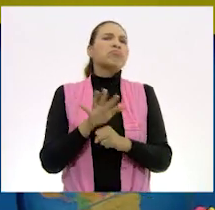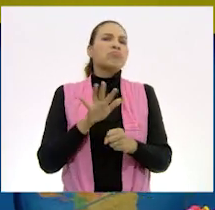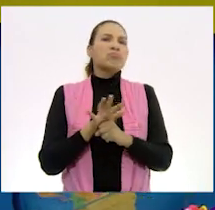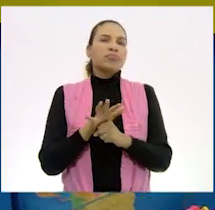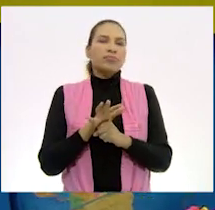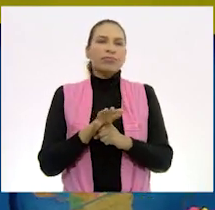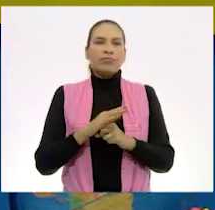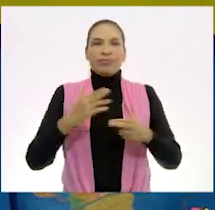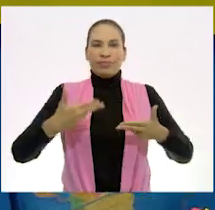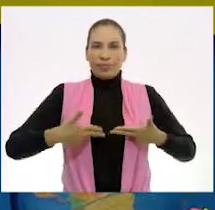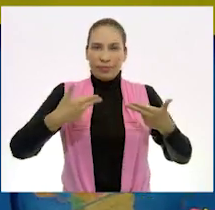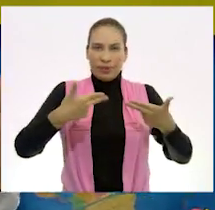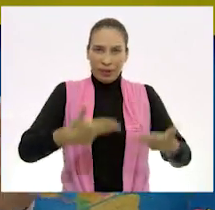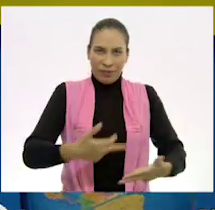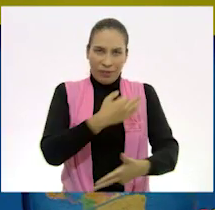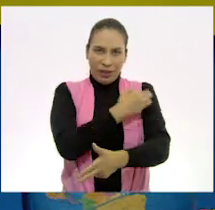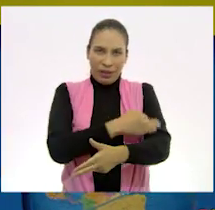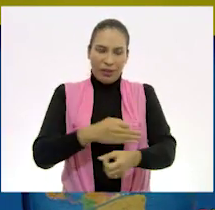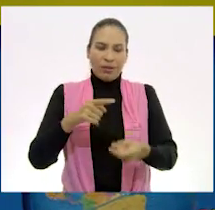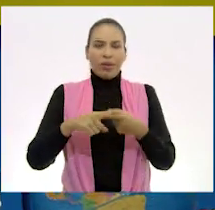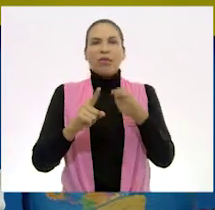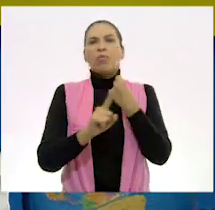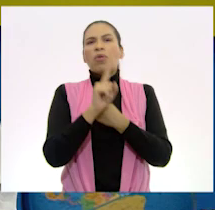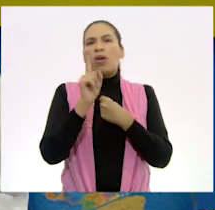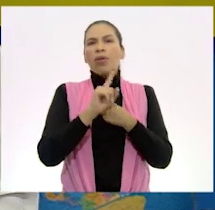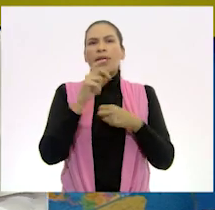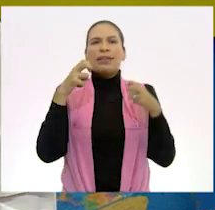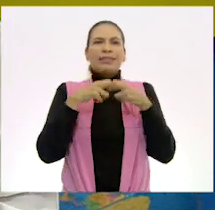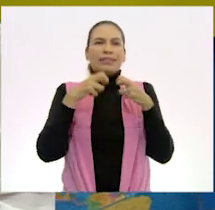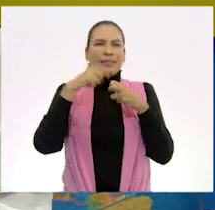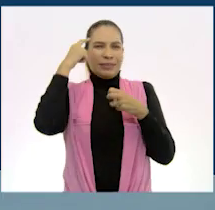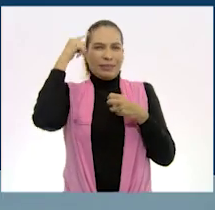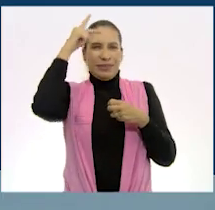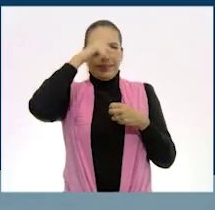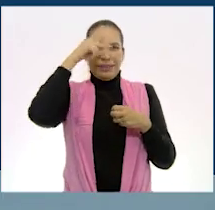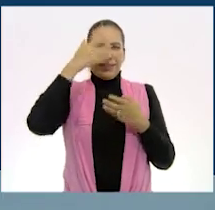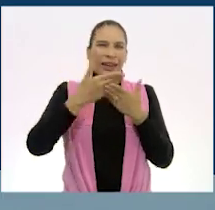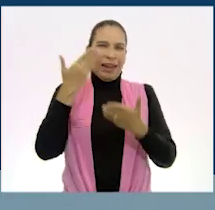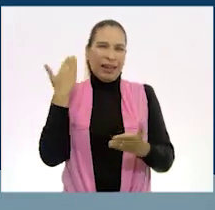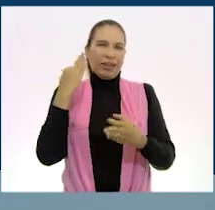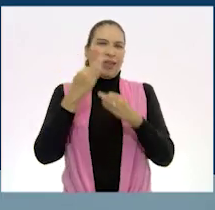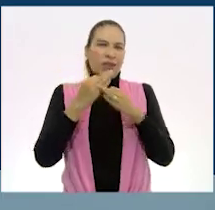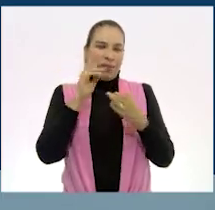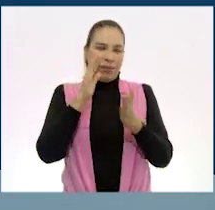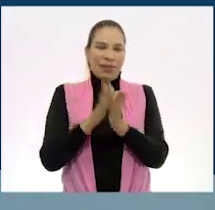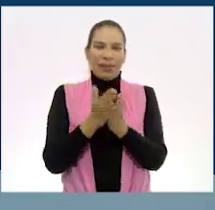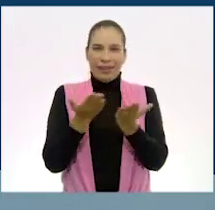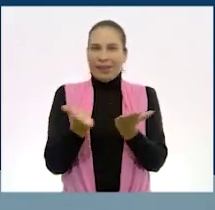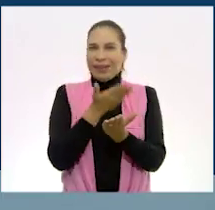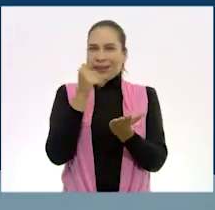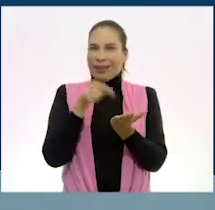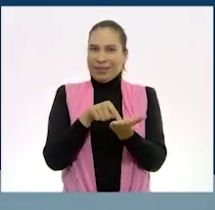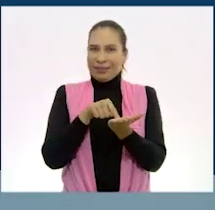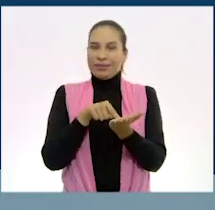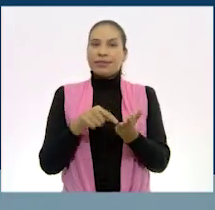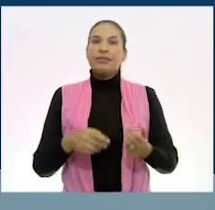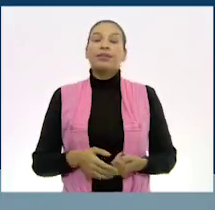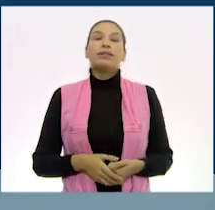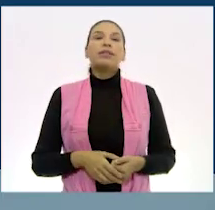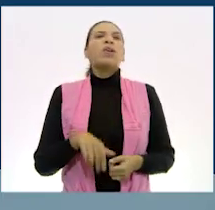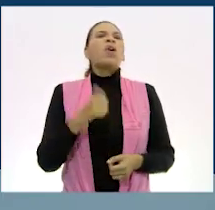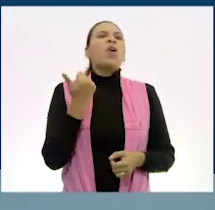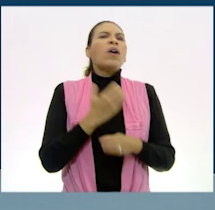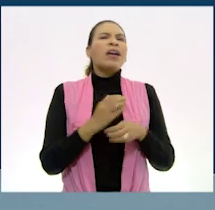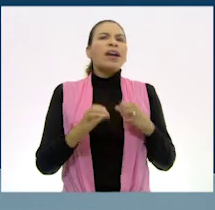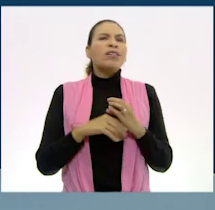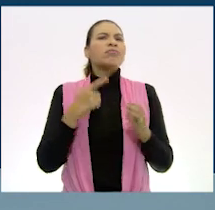la genética o problemas psicológicos, como ya lo vimos también en el libro de texto. ¿Qué otra